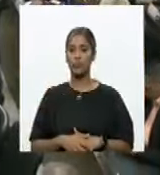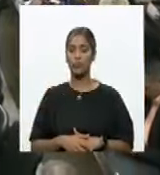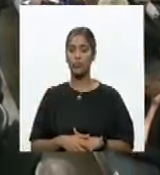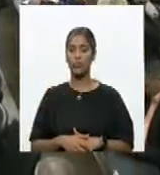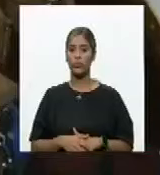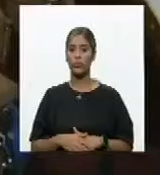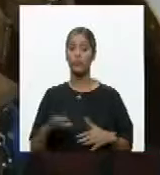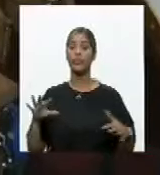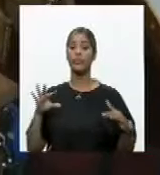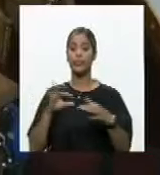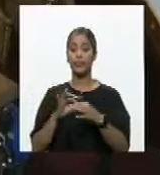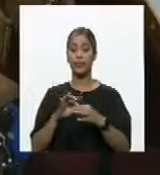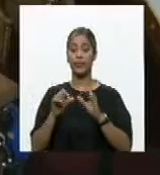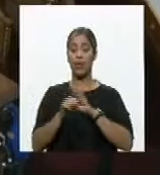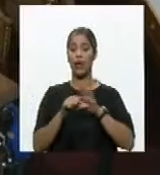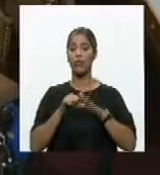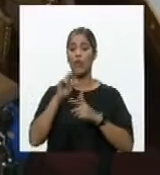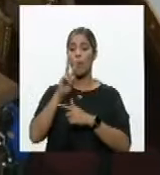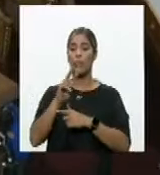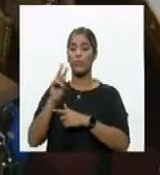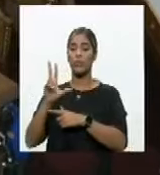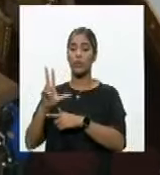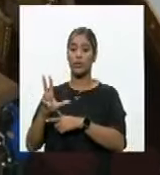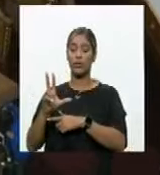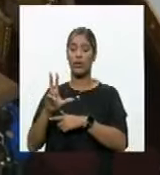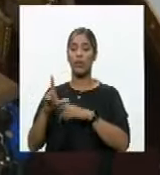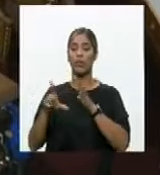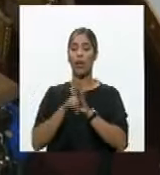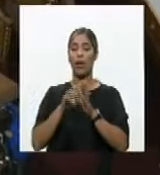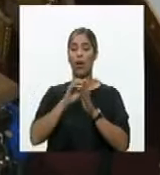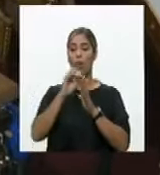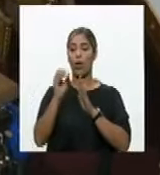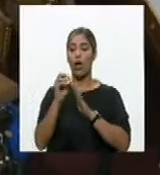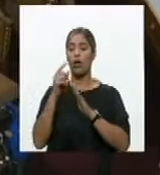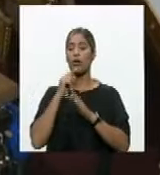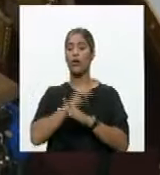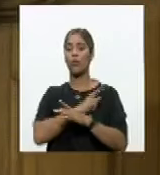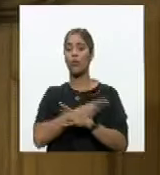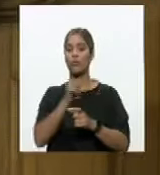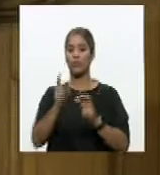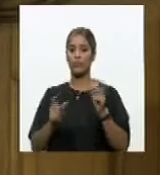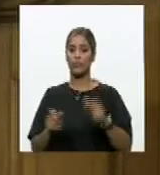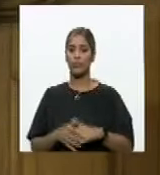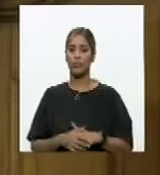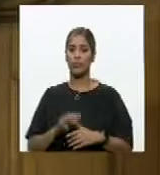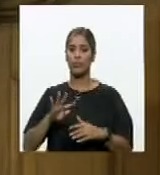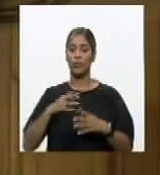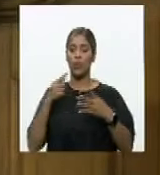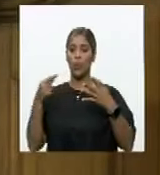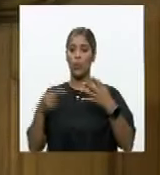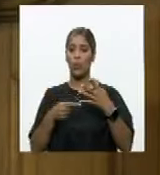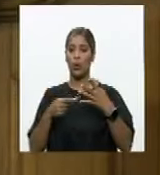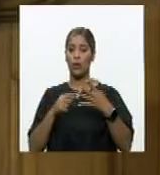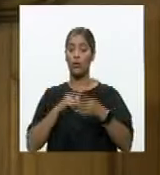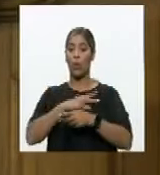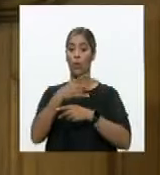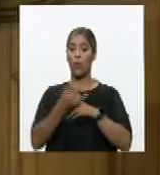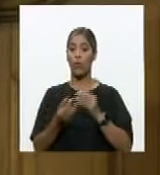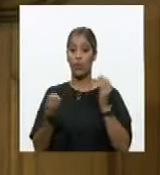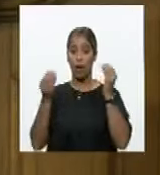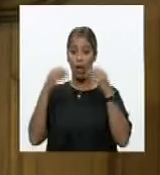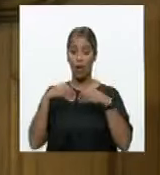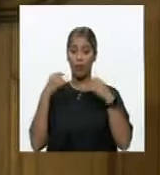en concordancia con el artículo 23 de la Ley Orgánica del Poder Ciudadano. Cuarto, proyecto de acuerdo